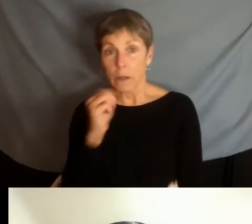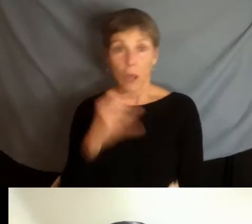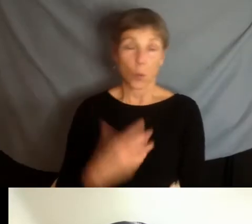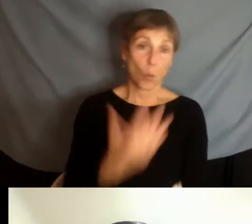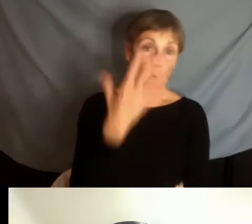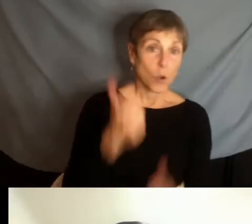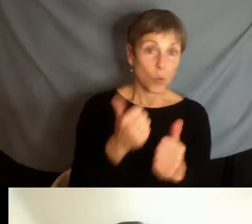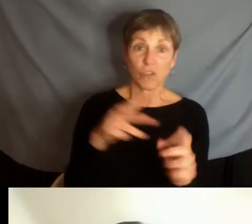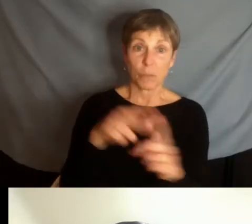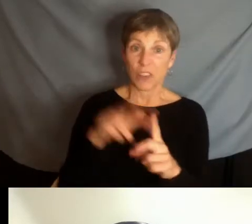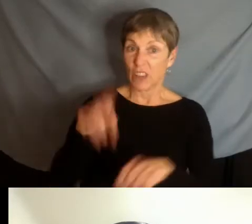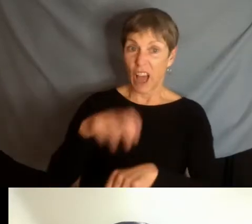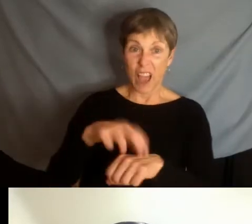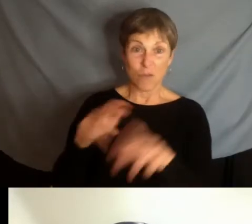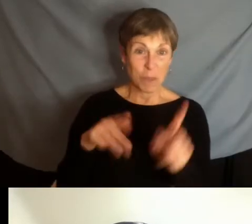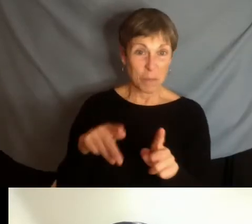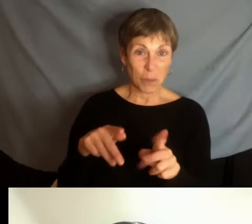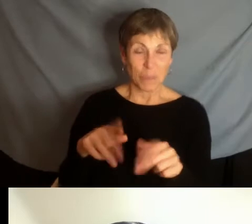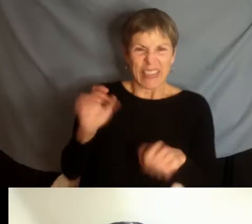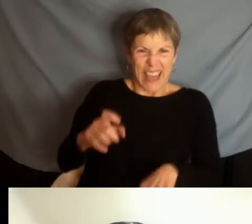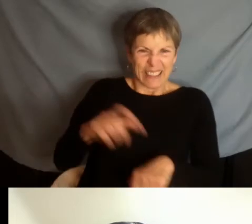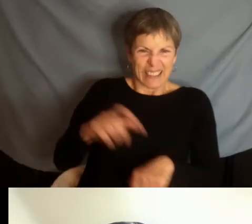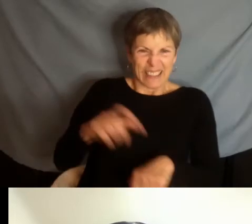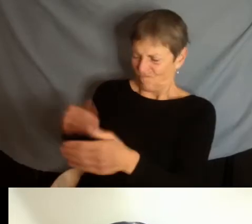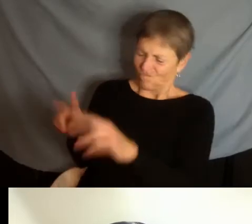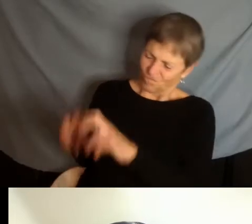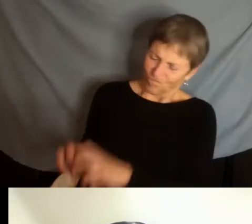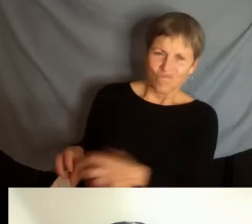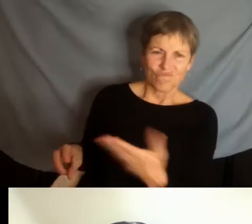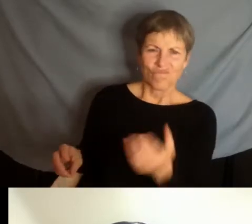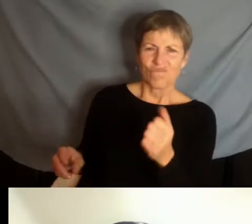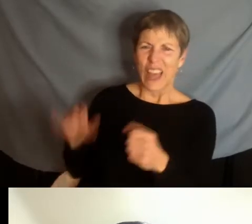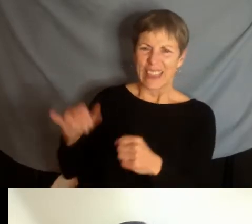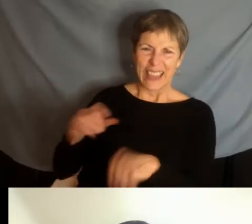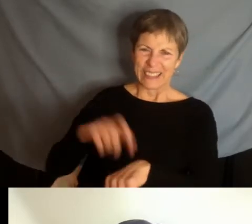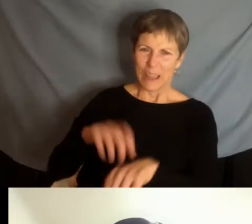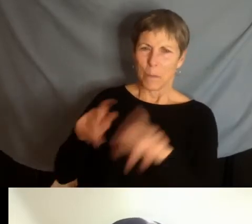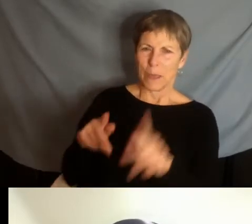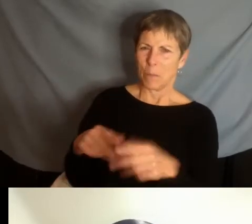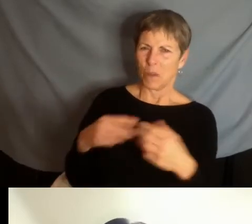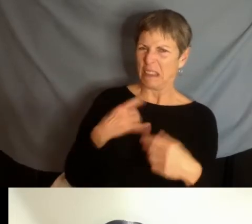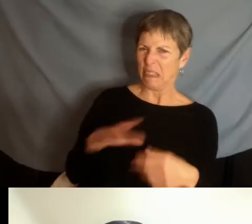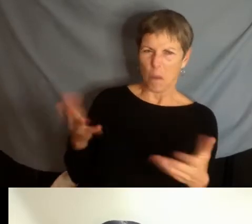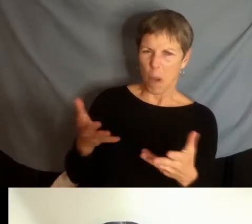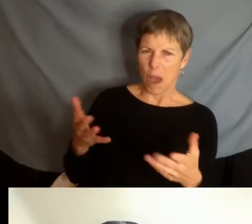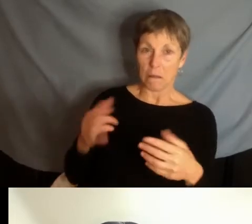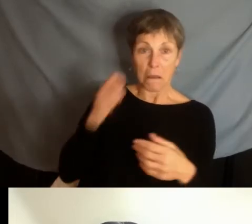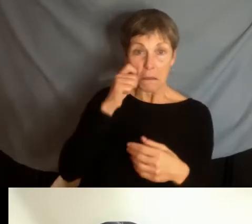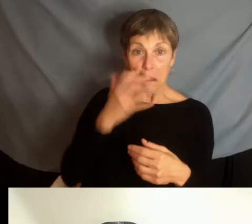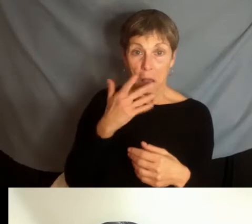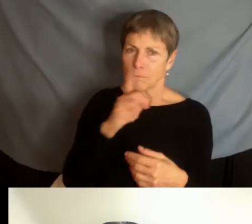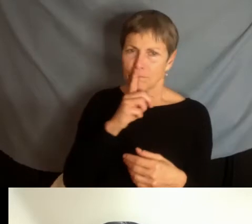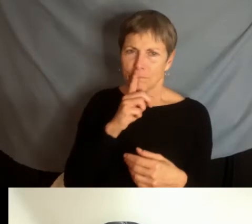qué es que si los irlandeses son blancos o no? La manera que yo veo este periodo es que la cosa más importante